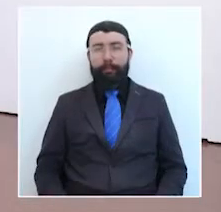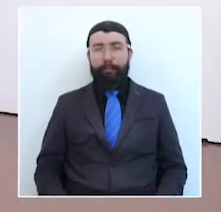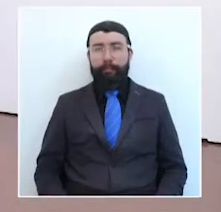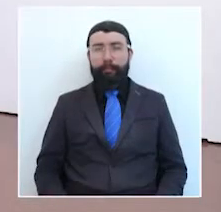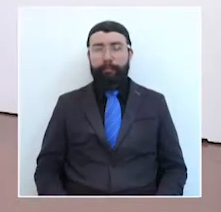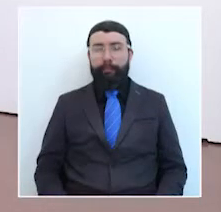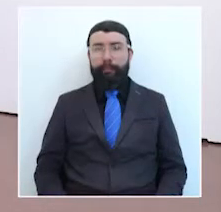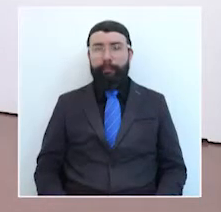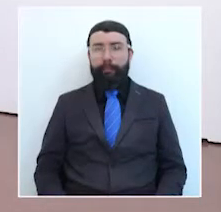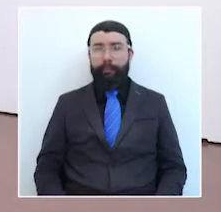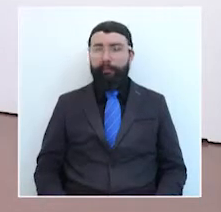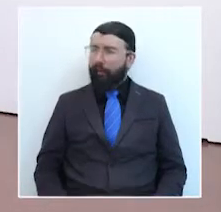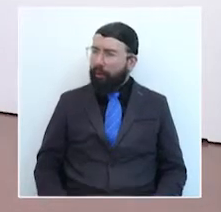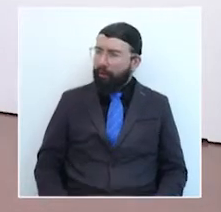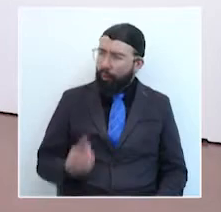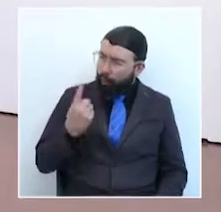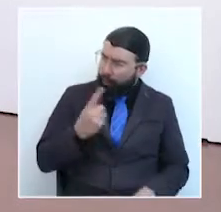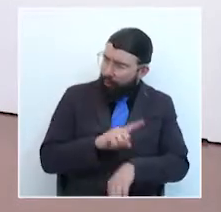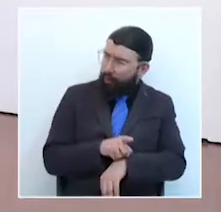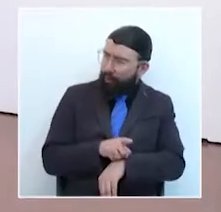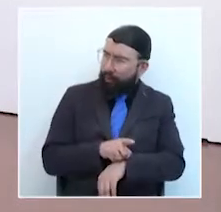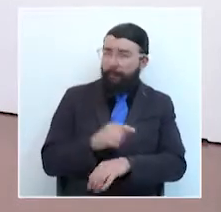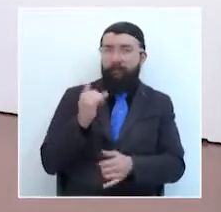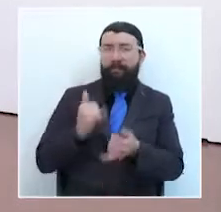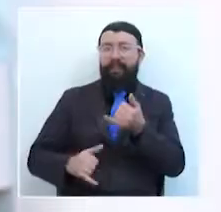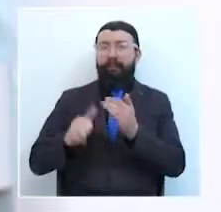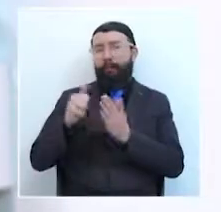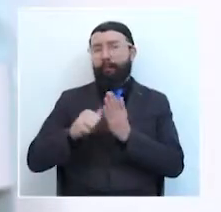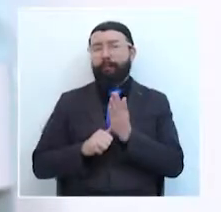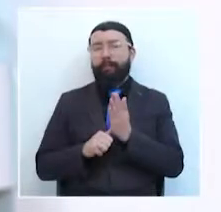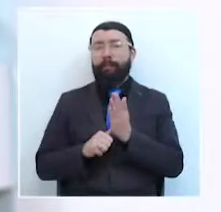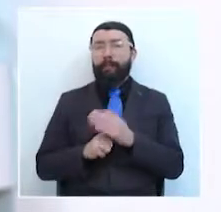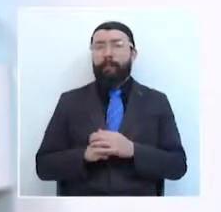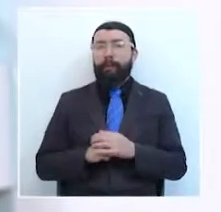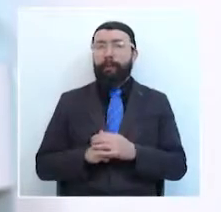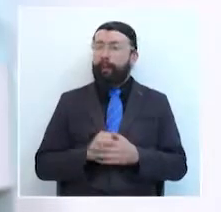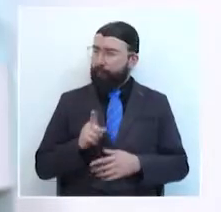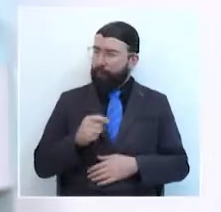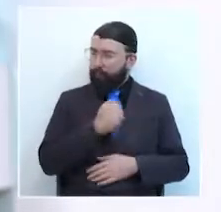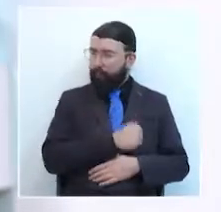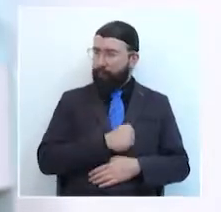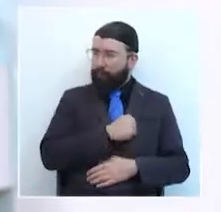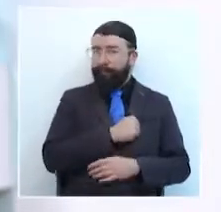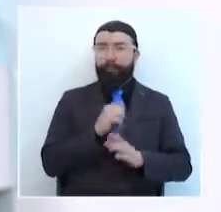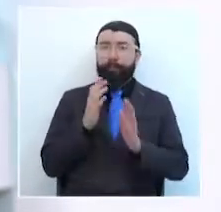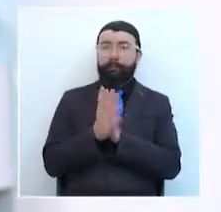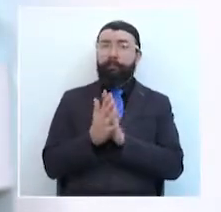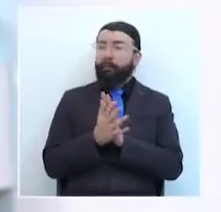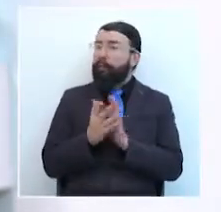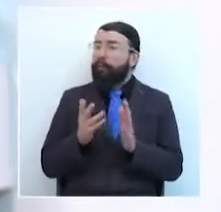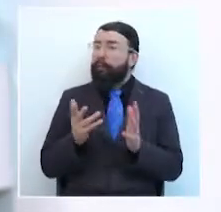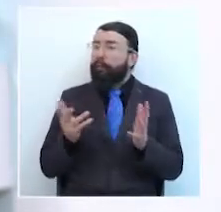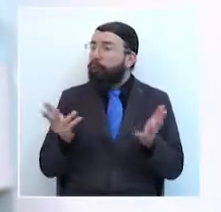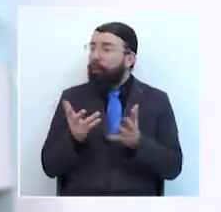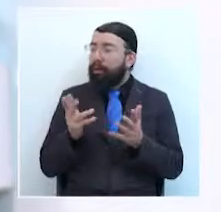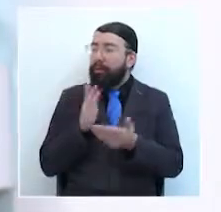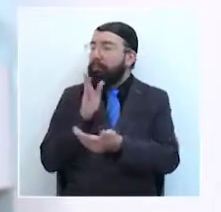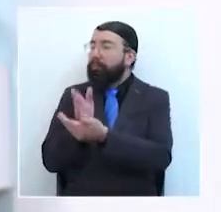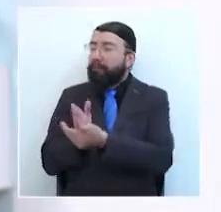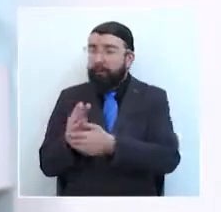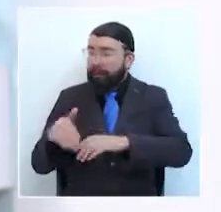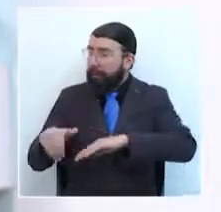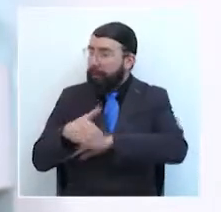estamos a cuántos minutos tal vez descargue el programa vamos a mencionar las direcciones